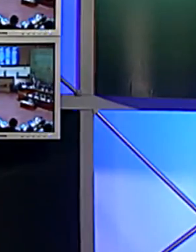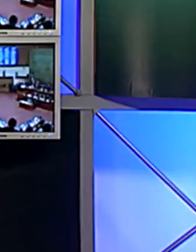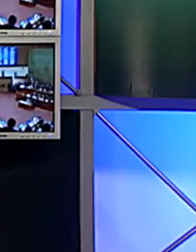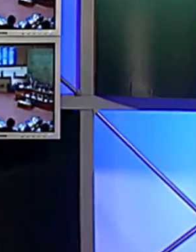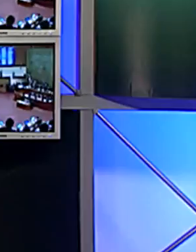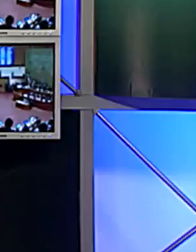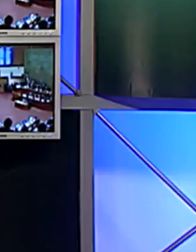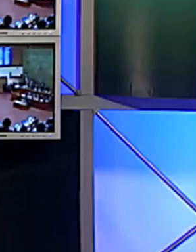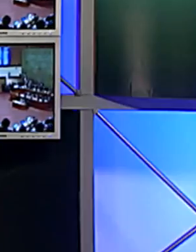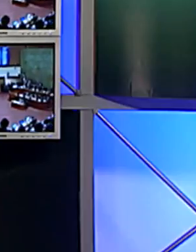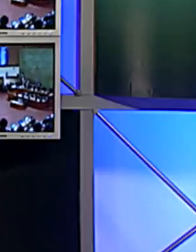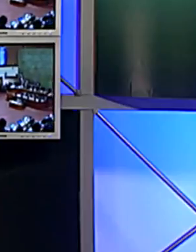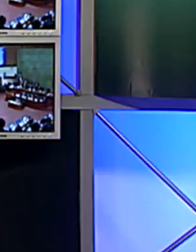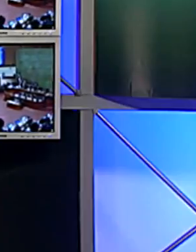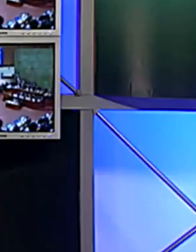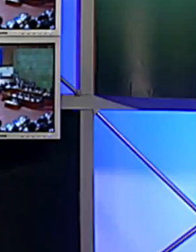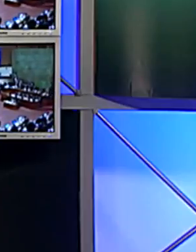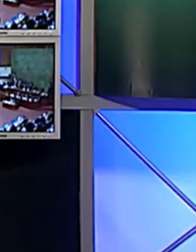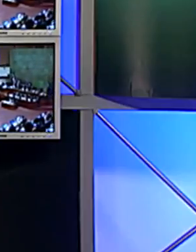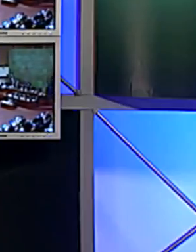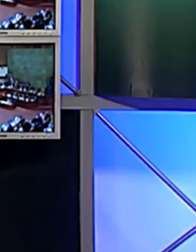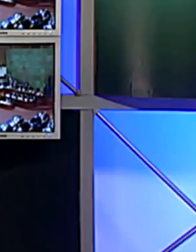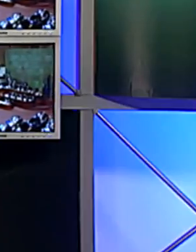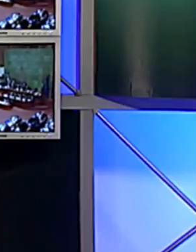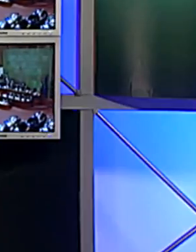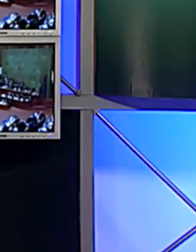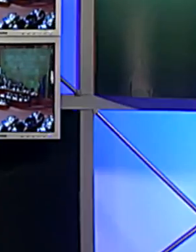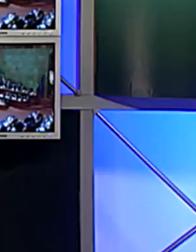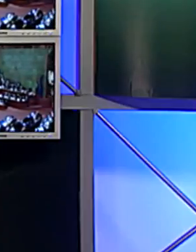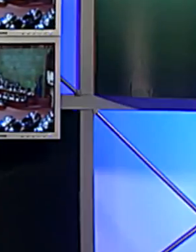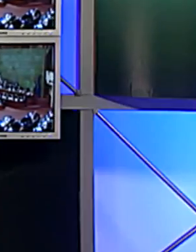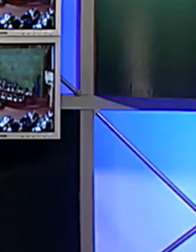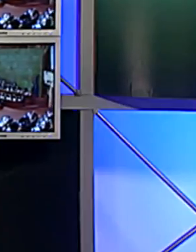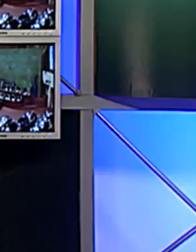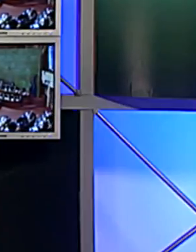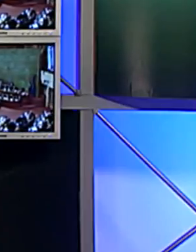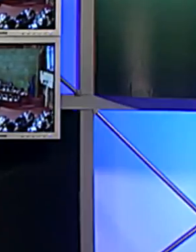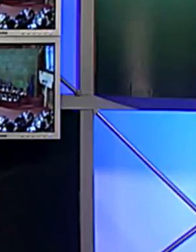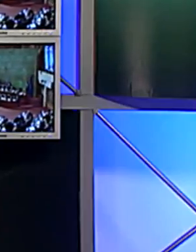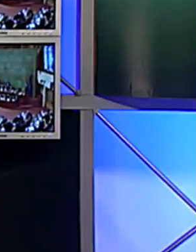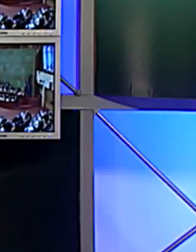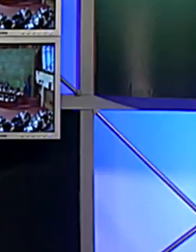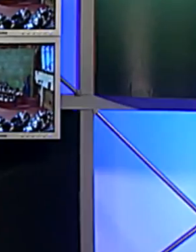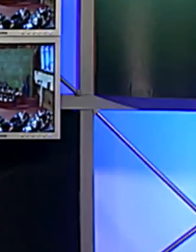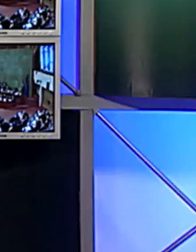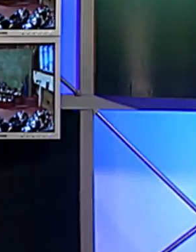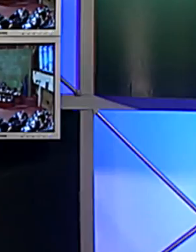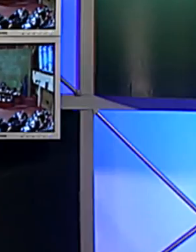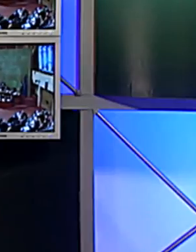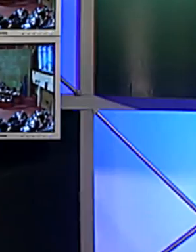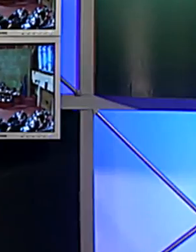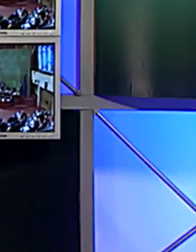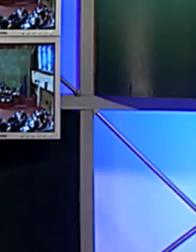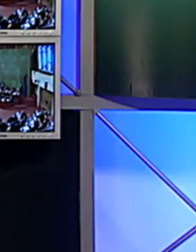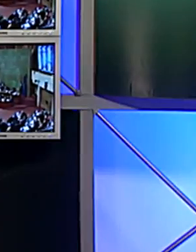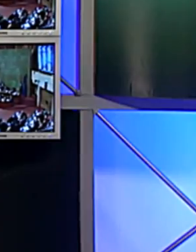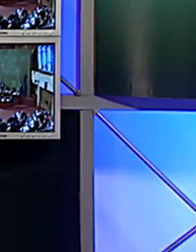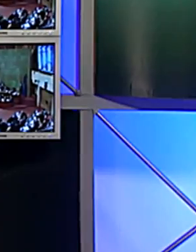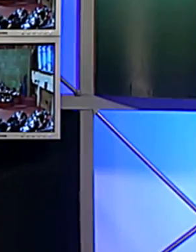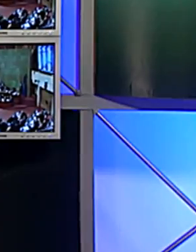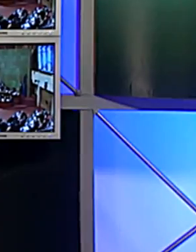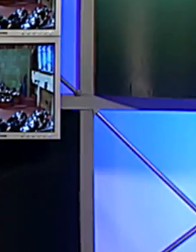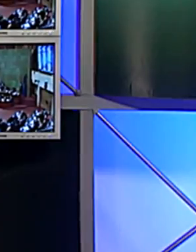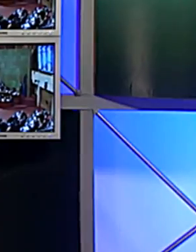siguientes tramos no podrán ser inferiores a 10 minutos cada uno cualquiera sea la modalidad de cobro que se utilice el proveedor no podrá